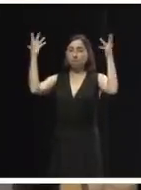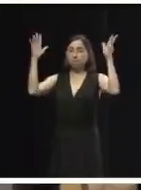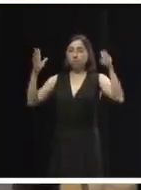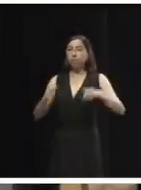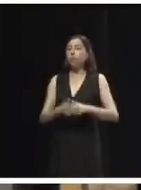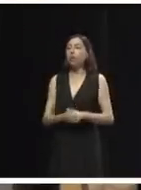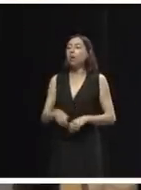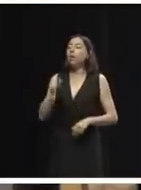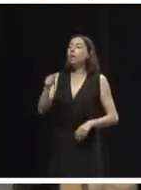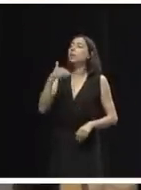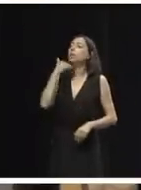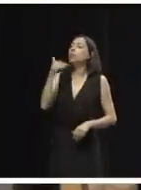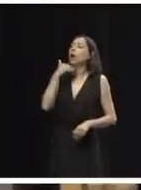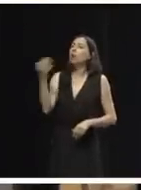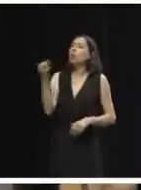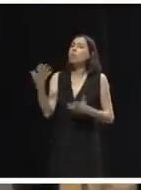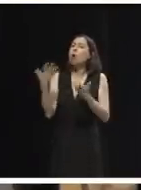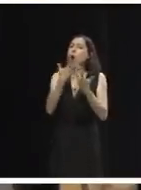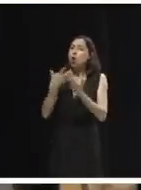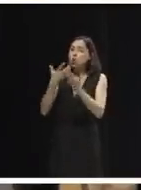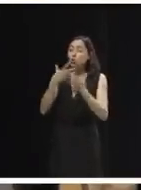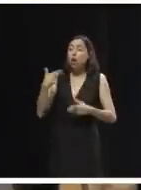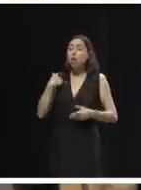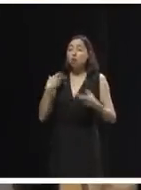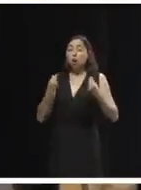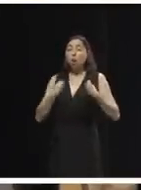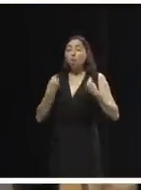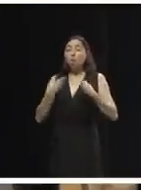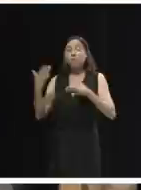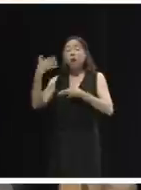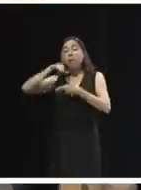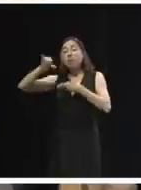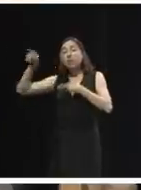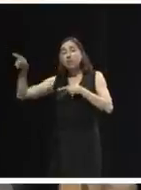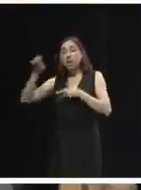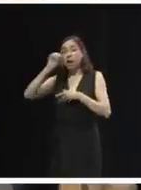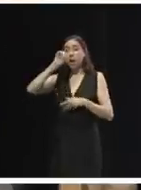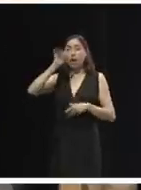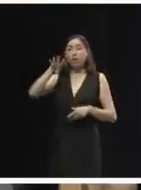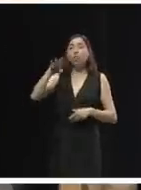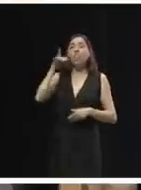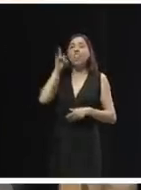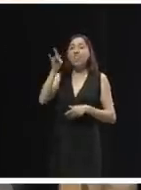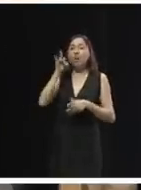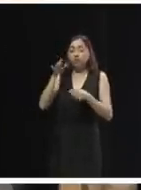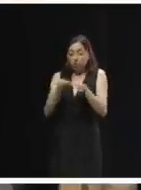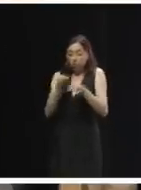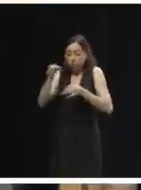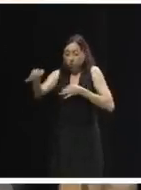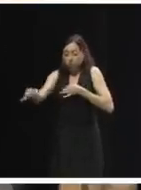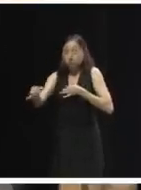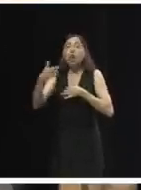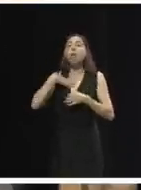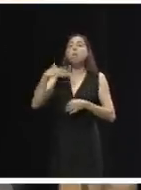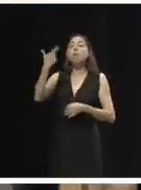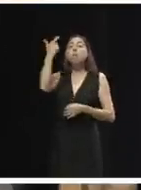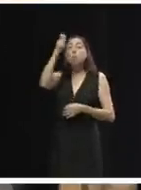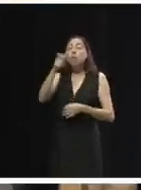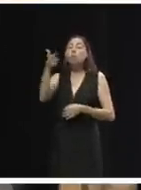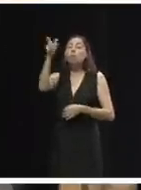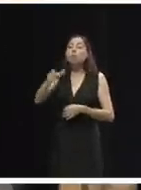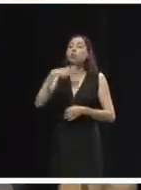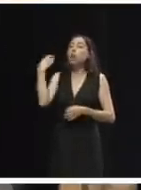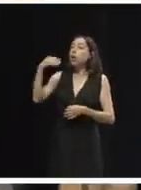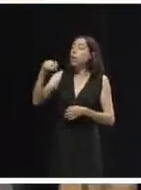es algo que debemos pelear. Yo vivo en Almensilla, a 14 kilómetros de Sevilla, y en mi pueblo una persona joven no puede